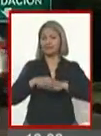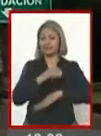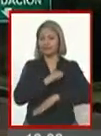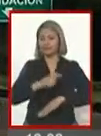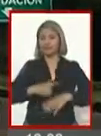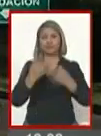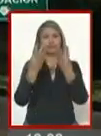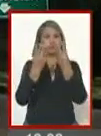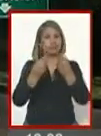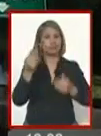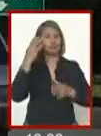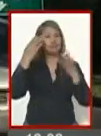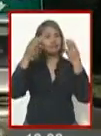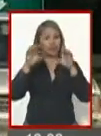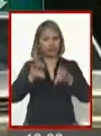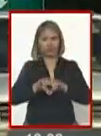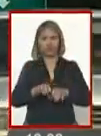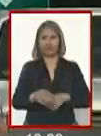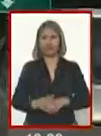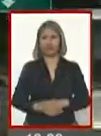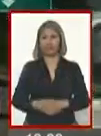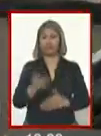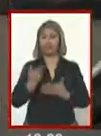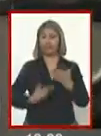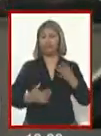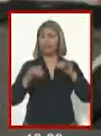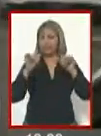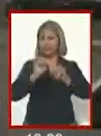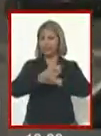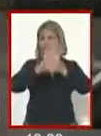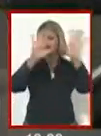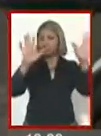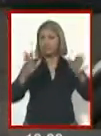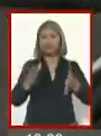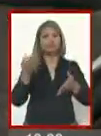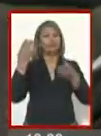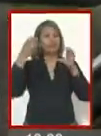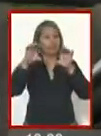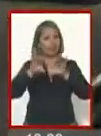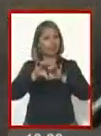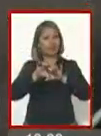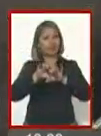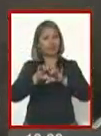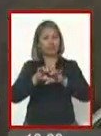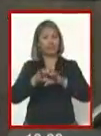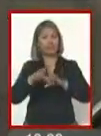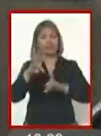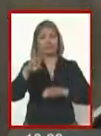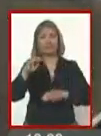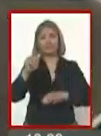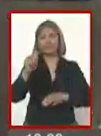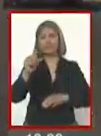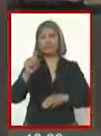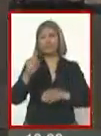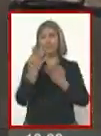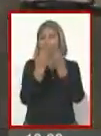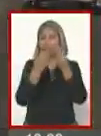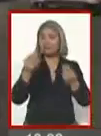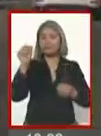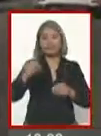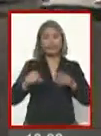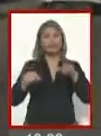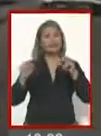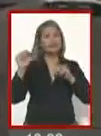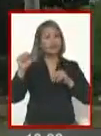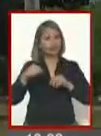al alcalde la disolución del contrato lo que debe quedar claro es que el contrato o el convenio con más se va a disolver sí o